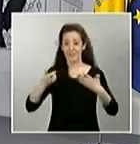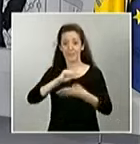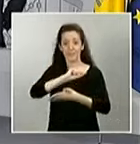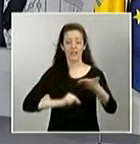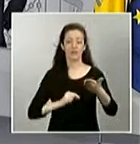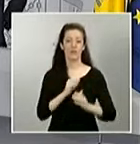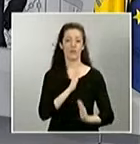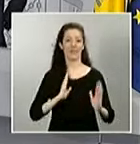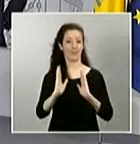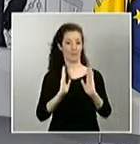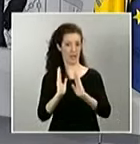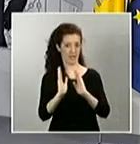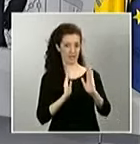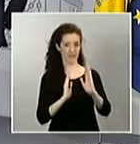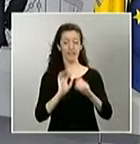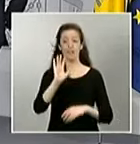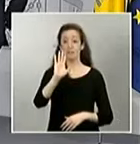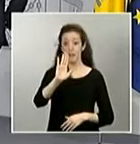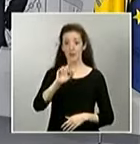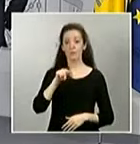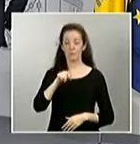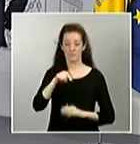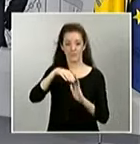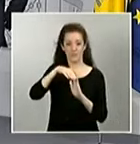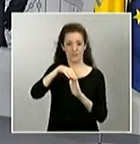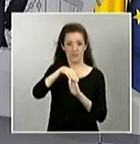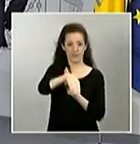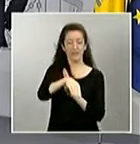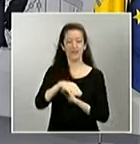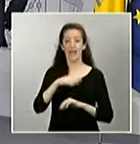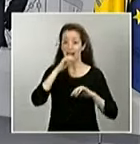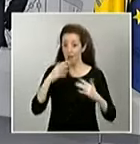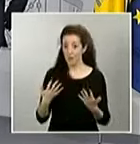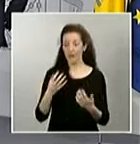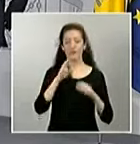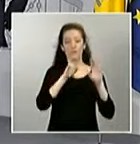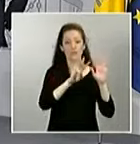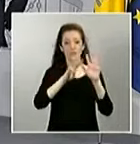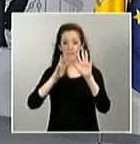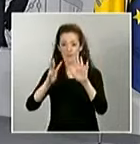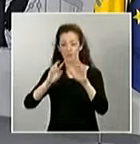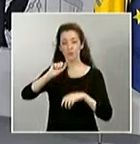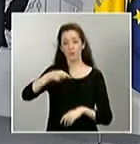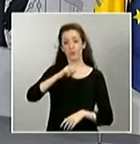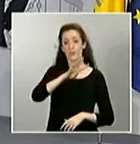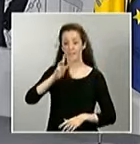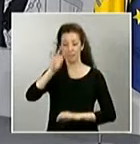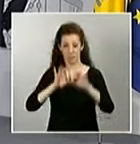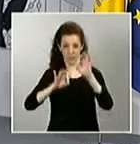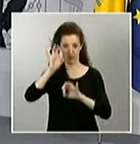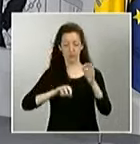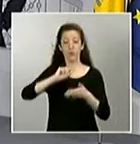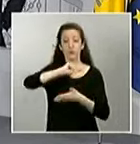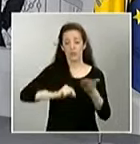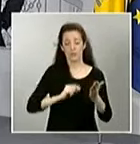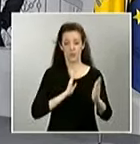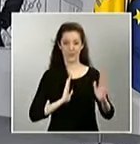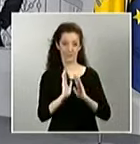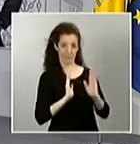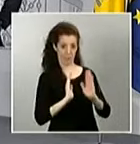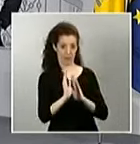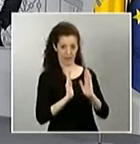en la senda descendente. Estamos en el 88, con 43% de contratos temporales y tenemos